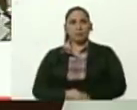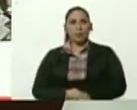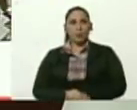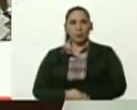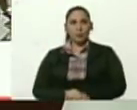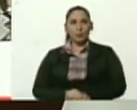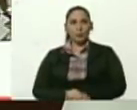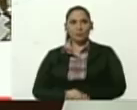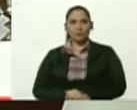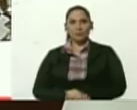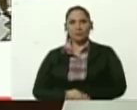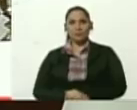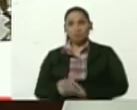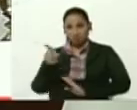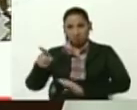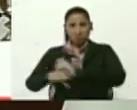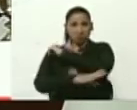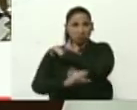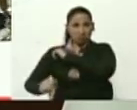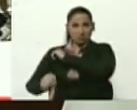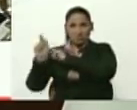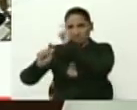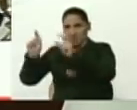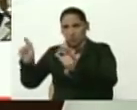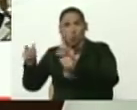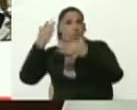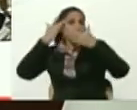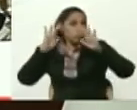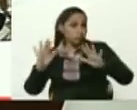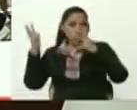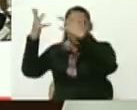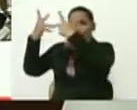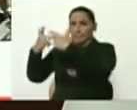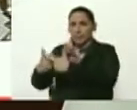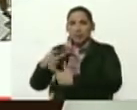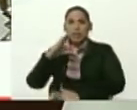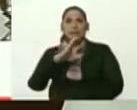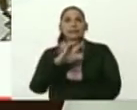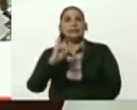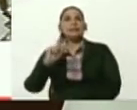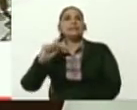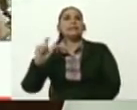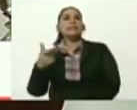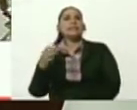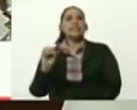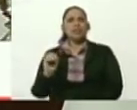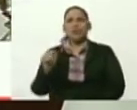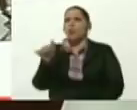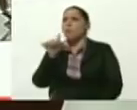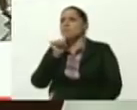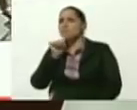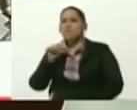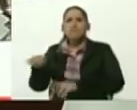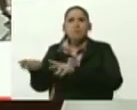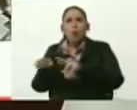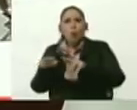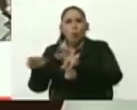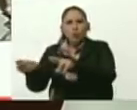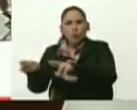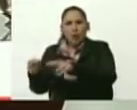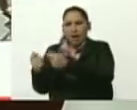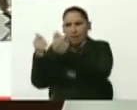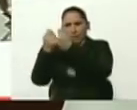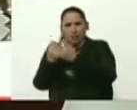por este usurpador Guaidó para supuestamente administrar Citgo? ¿Quién controla los